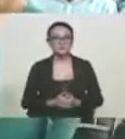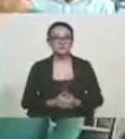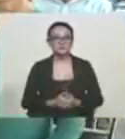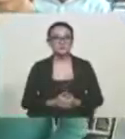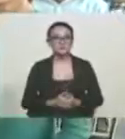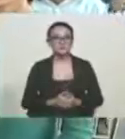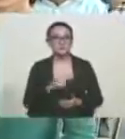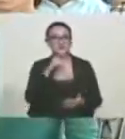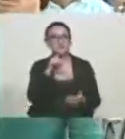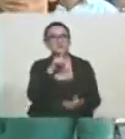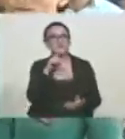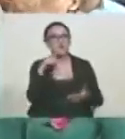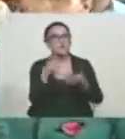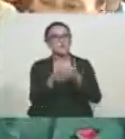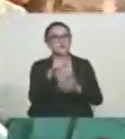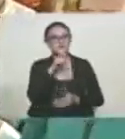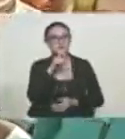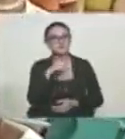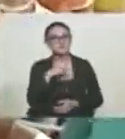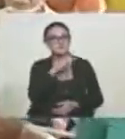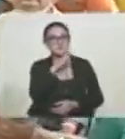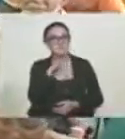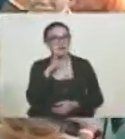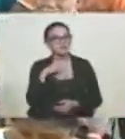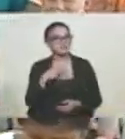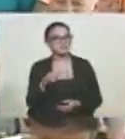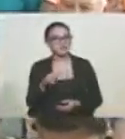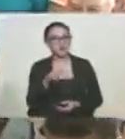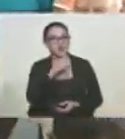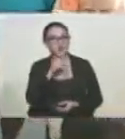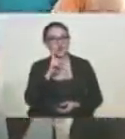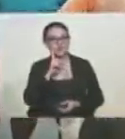Arbonio quién le puso el nombre. Me dice que su mae.